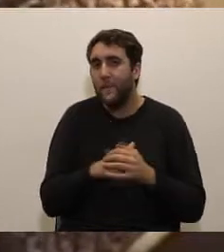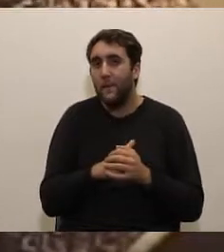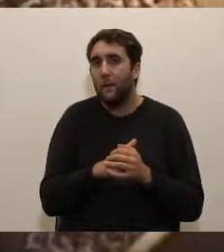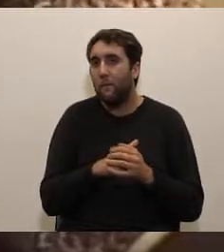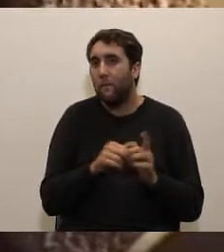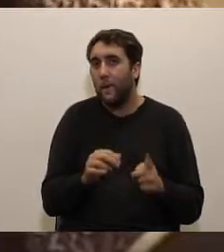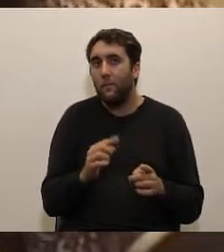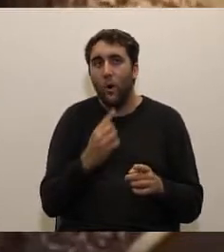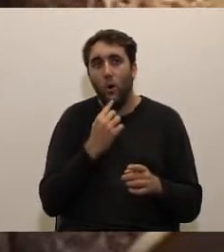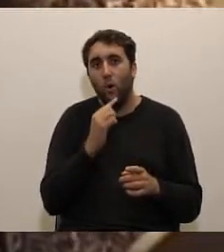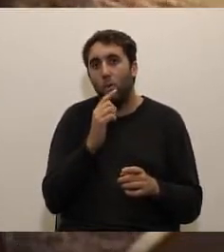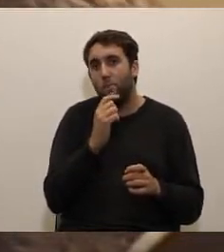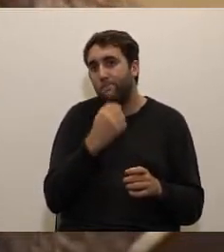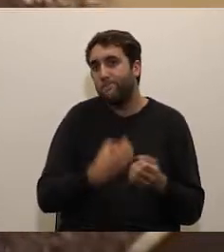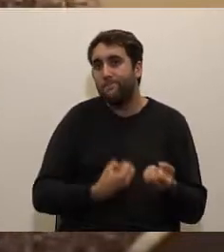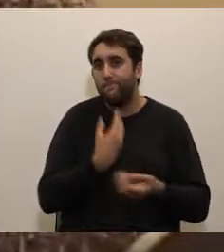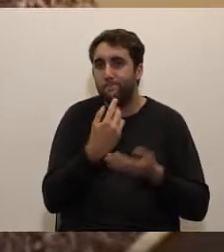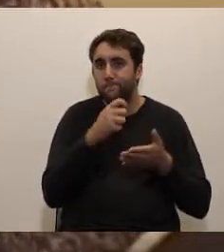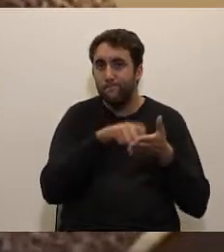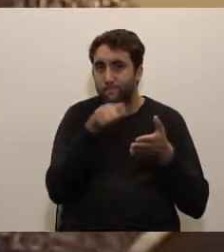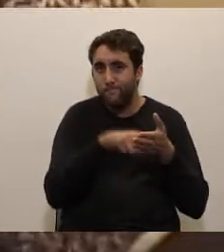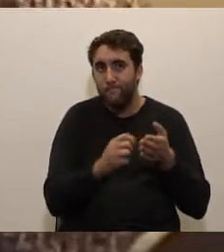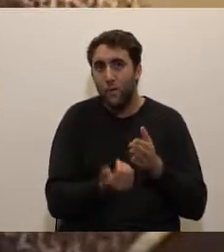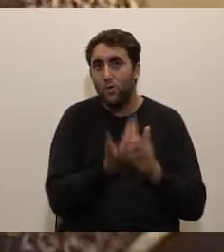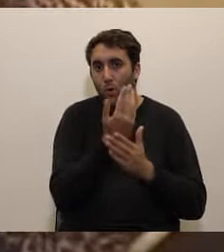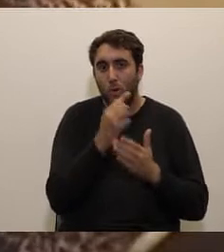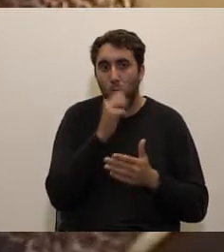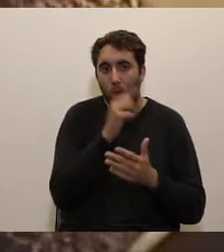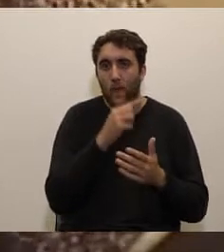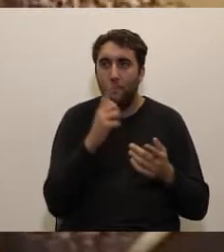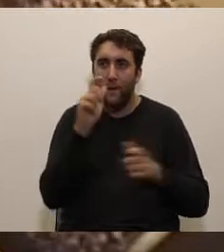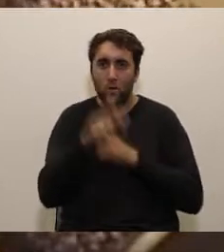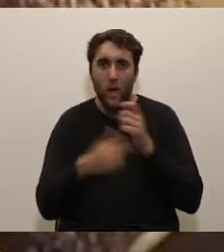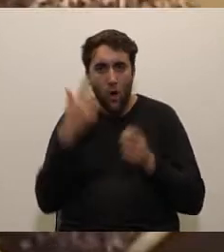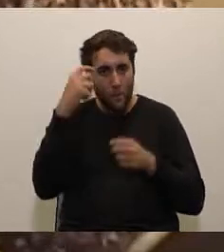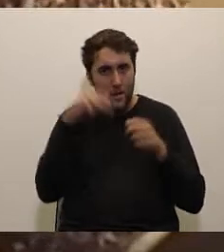recontra polarizar la opinión pública, o de generar